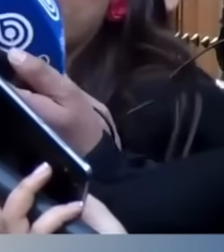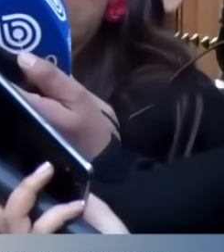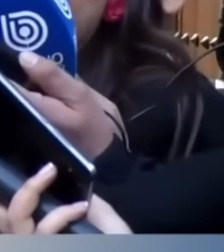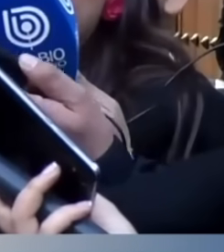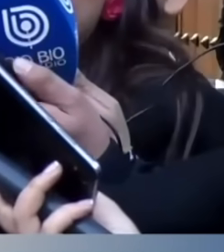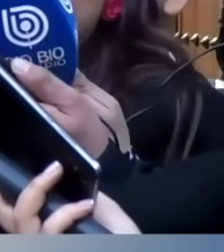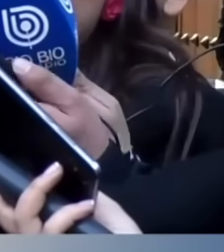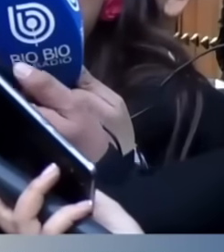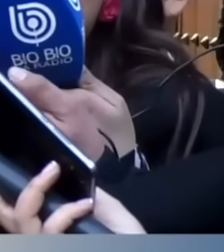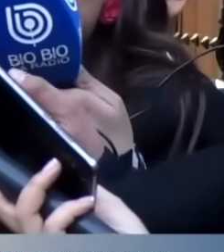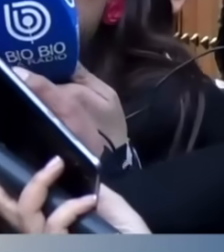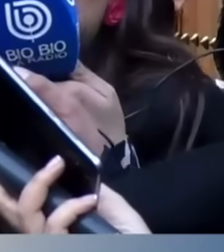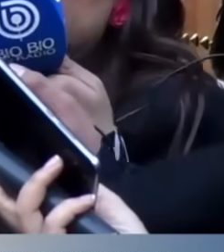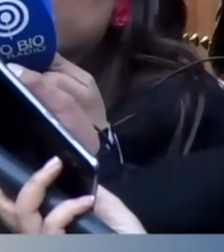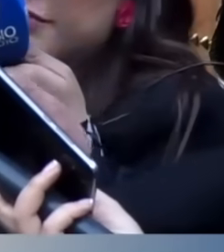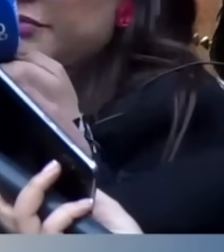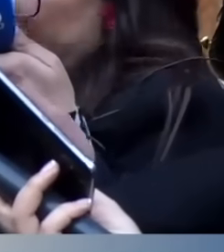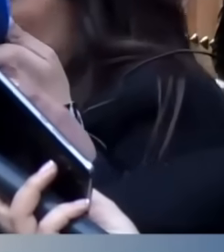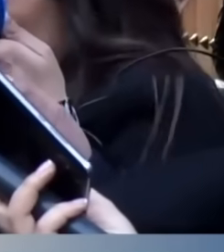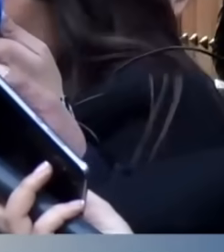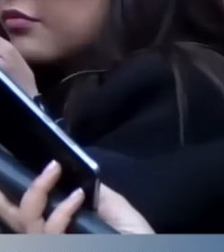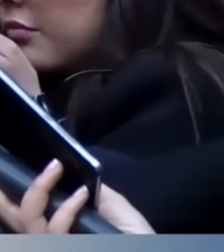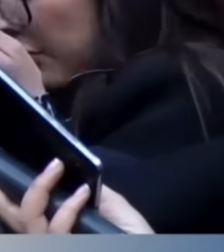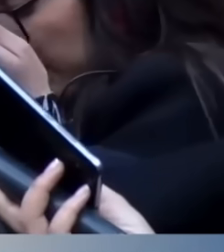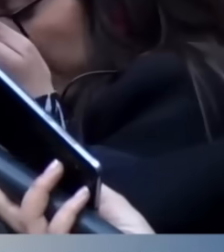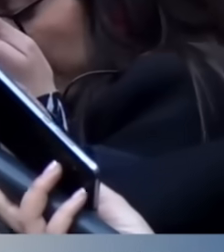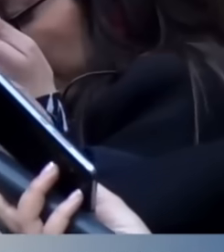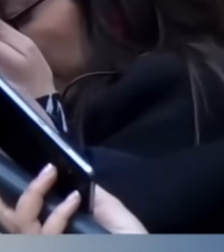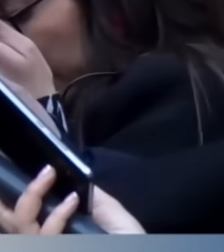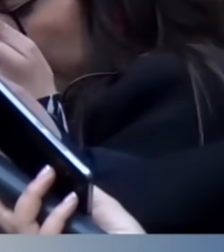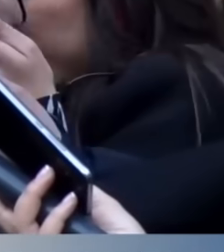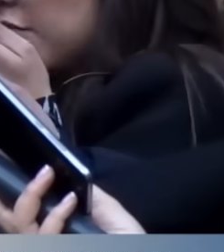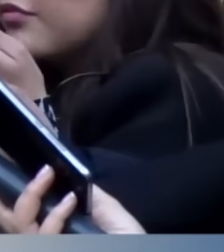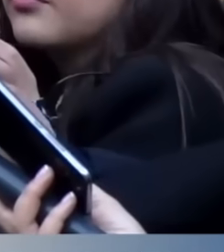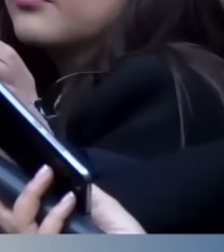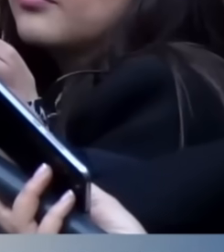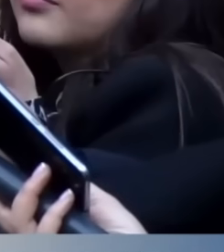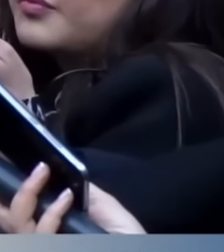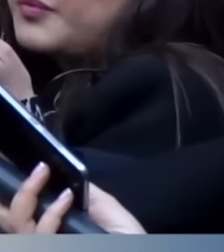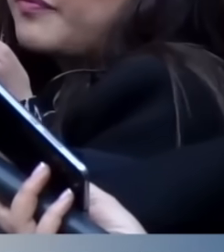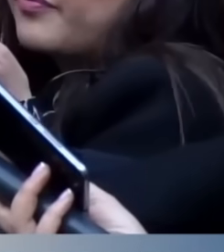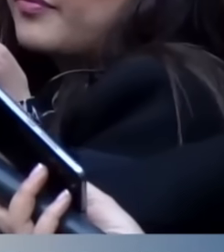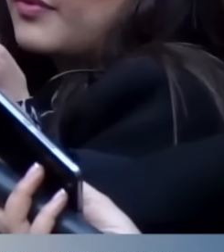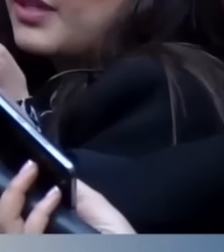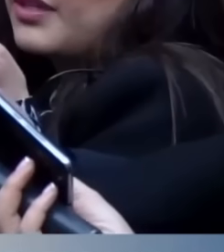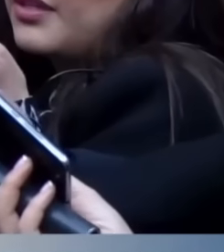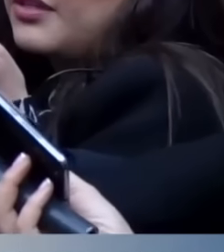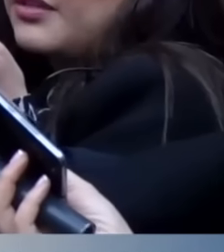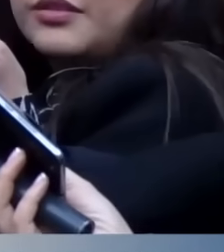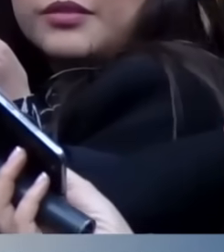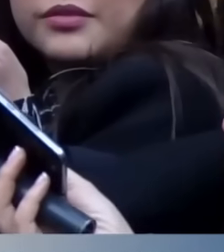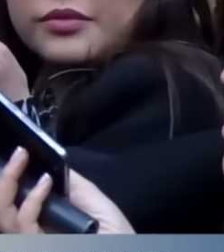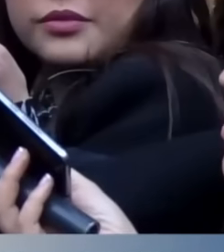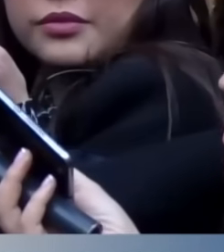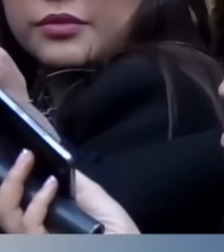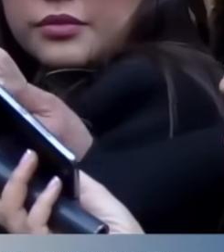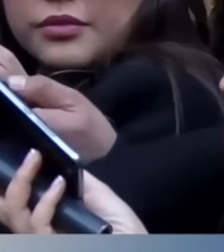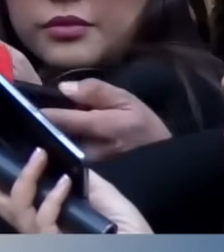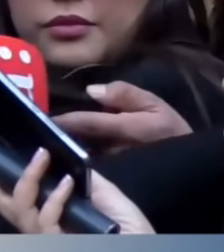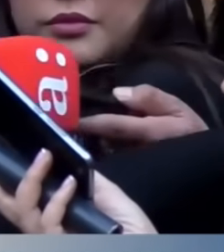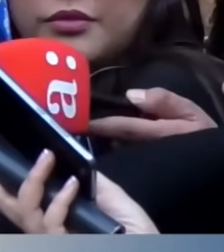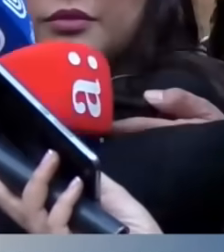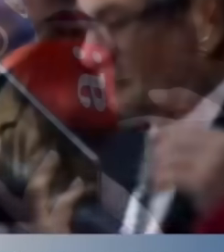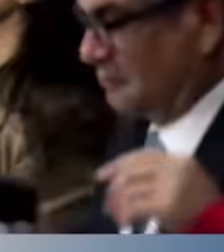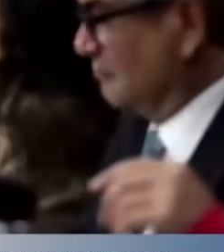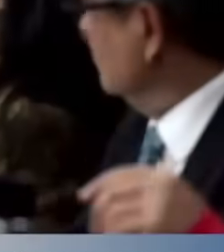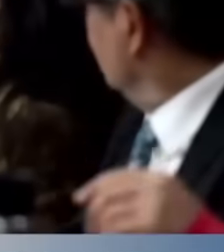permanentemente capacitadas, informadas respecto de las posiciones en las que se encuentran y los riesgos que enfrentan, la respuesta es sí. En el oficialismo